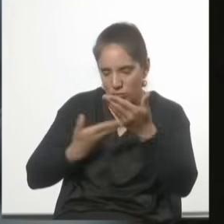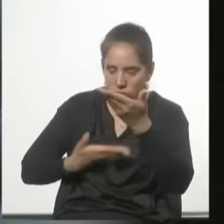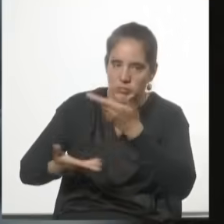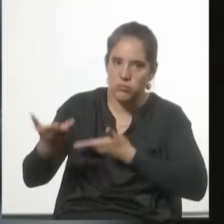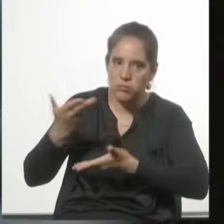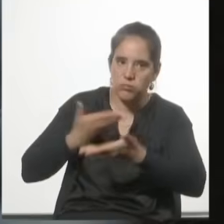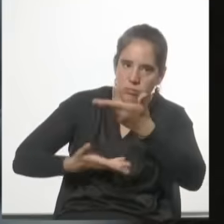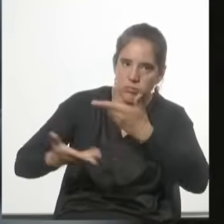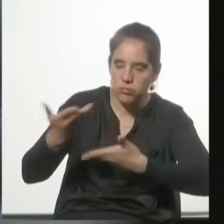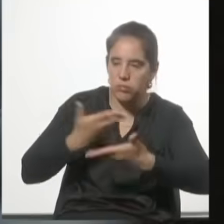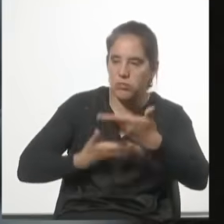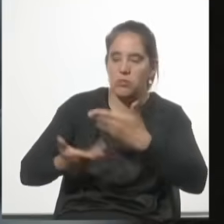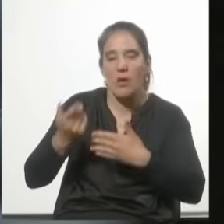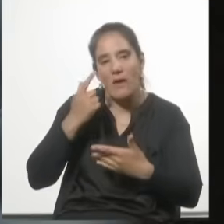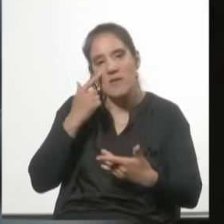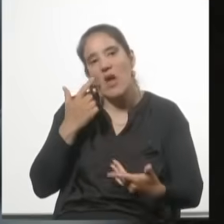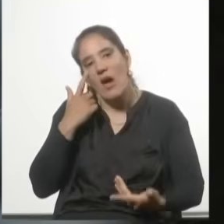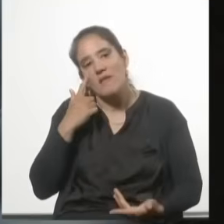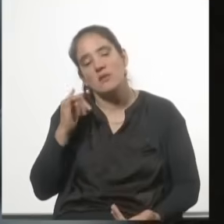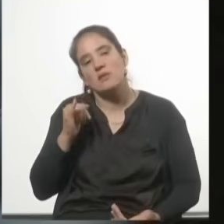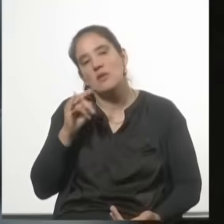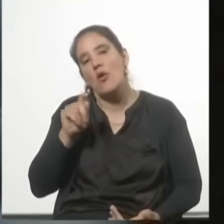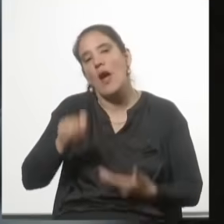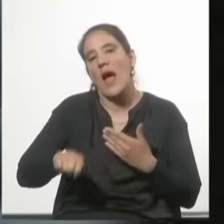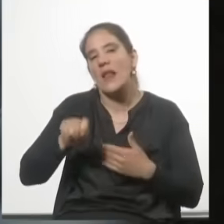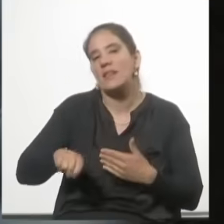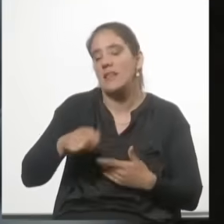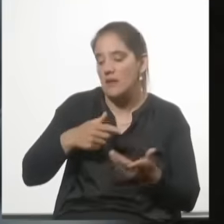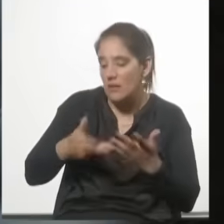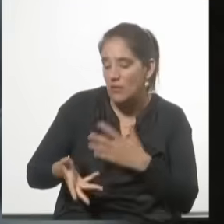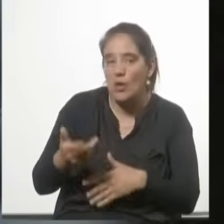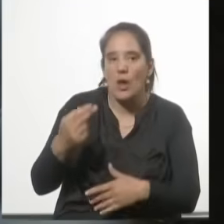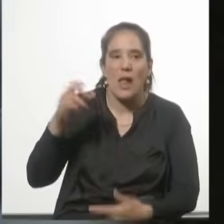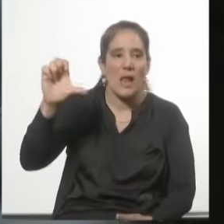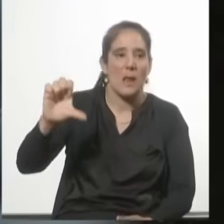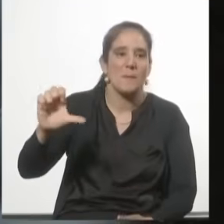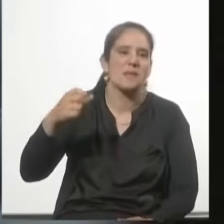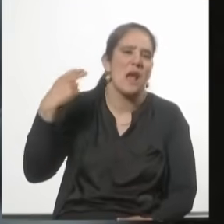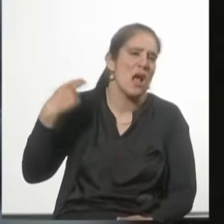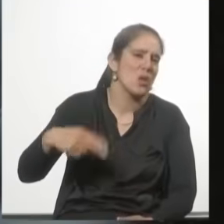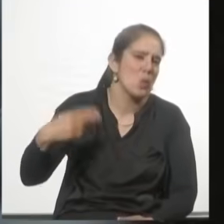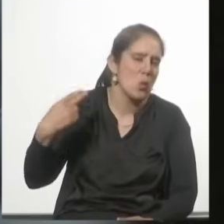las partes, intentando validar alguna propuesta de garantía, la empresa jamás